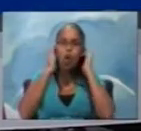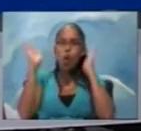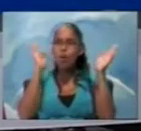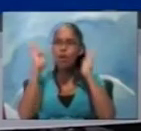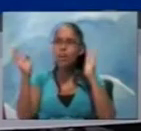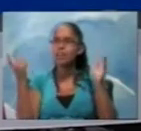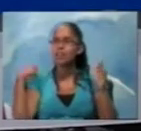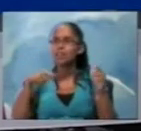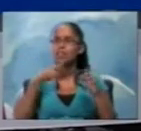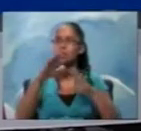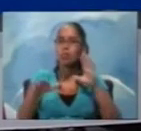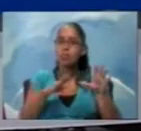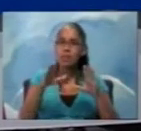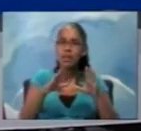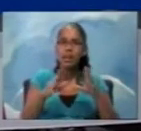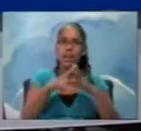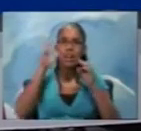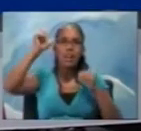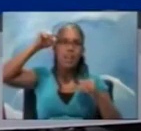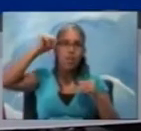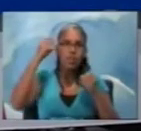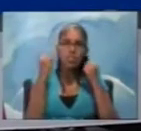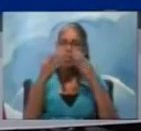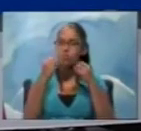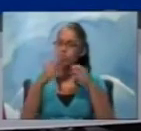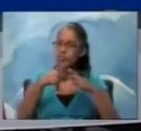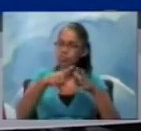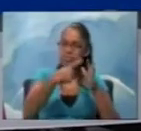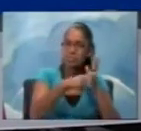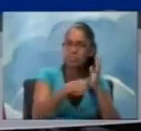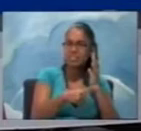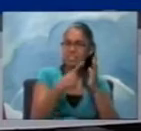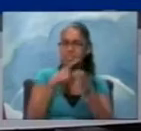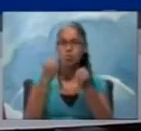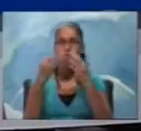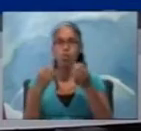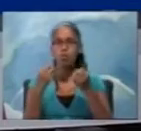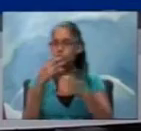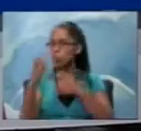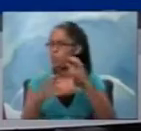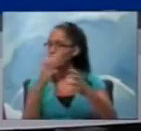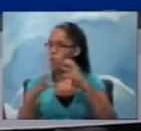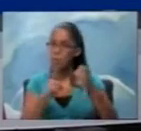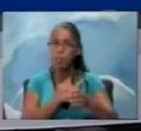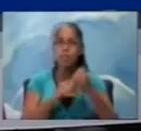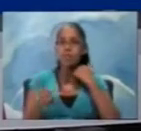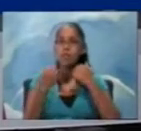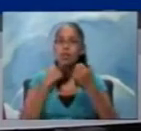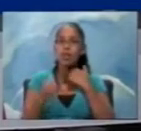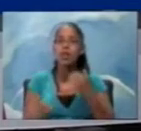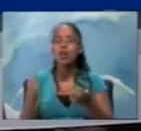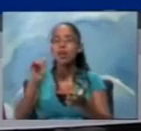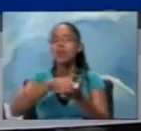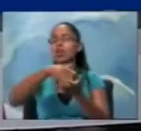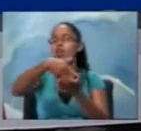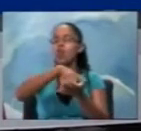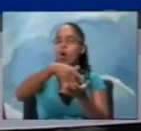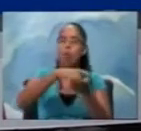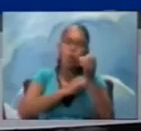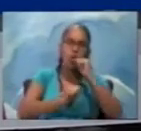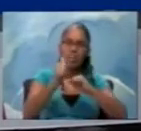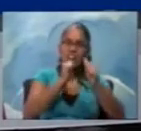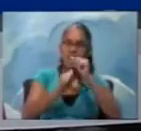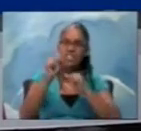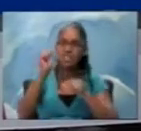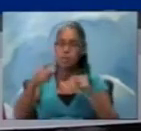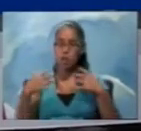tienen problemas en la orina. Bueno, para contar, doctor Puerta, no terminaría nunca. Ajá. Y los borrachos. Ay, los borrachos también